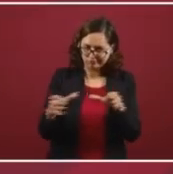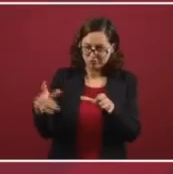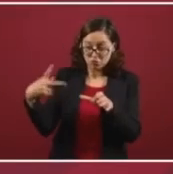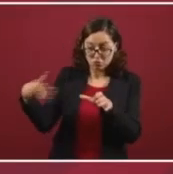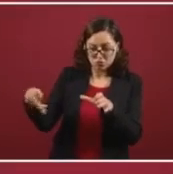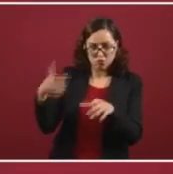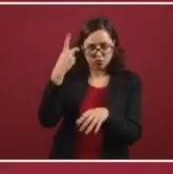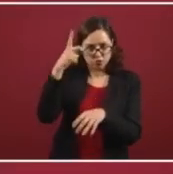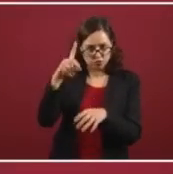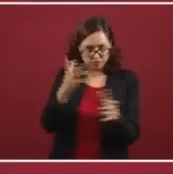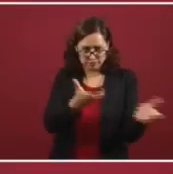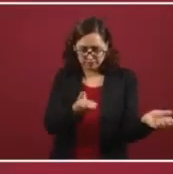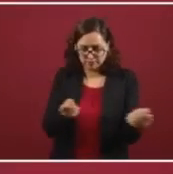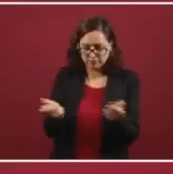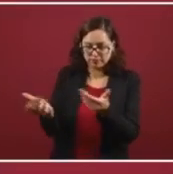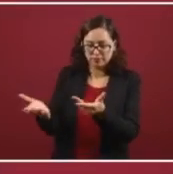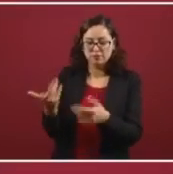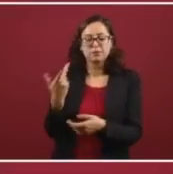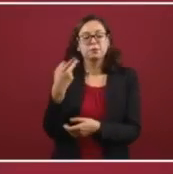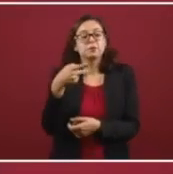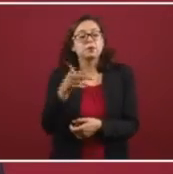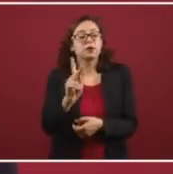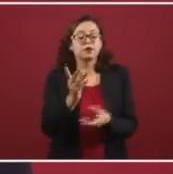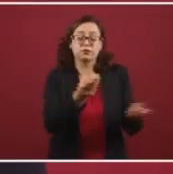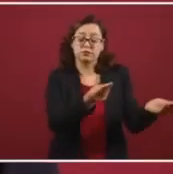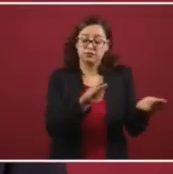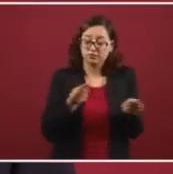haga de manera